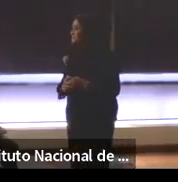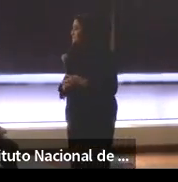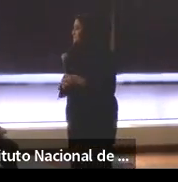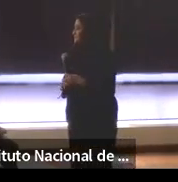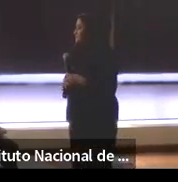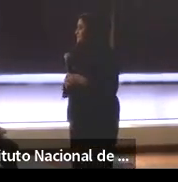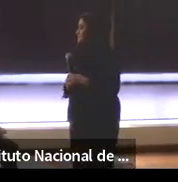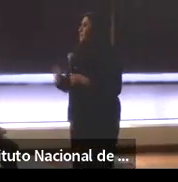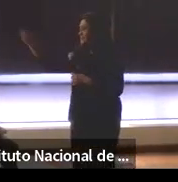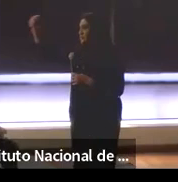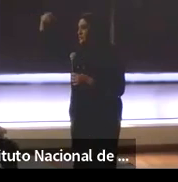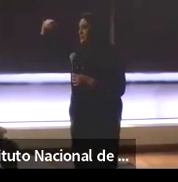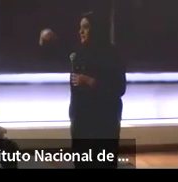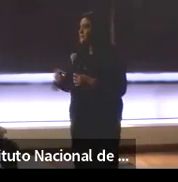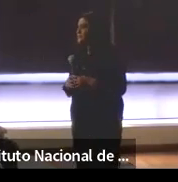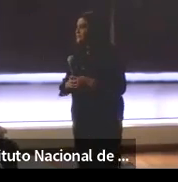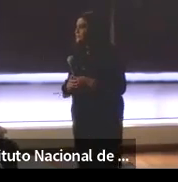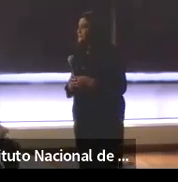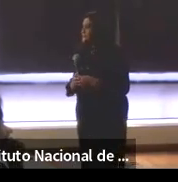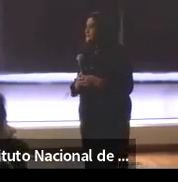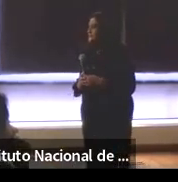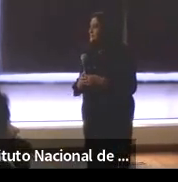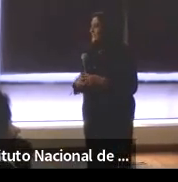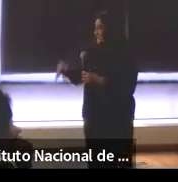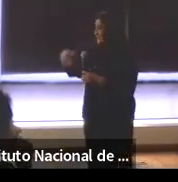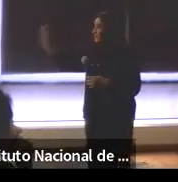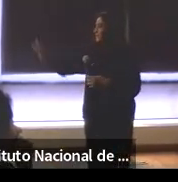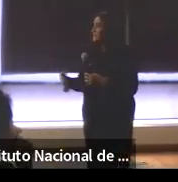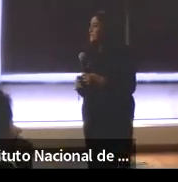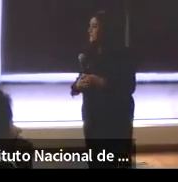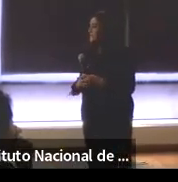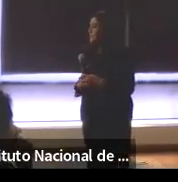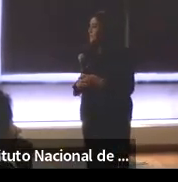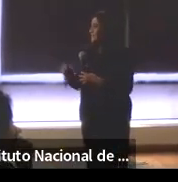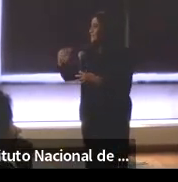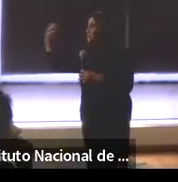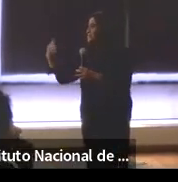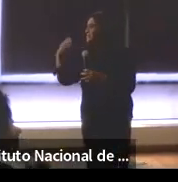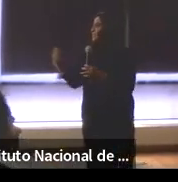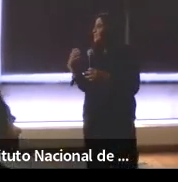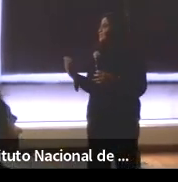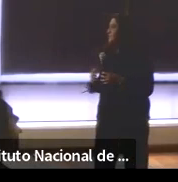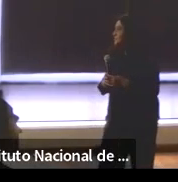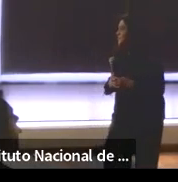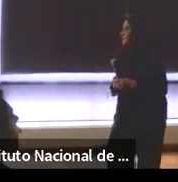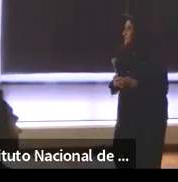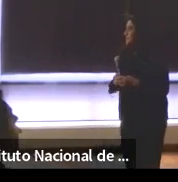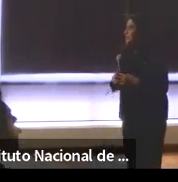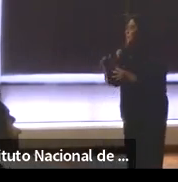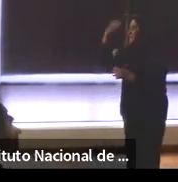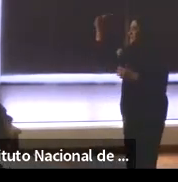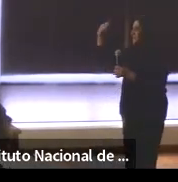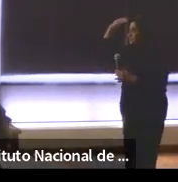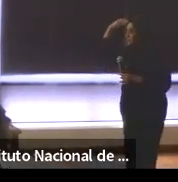igual porque eso sí tiene que ver contigo tiene que ver con la interpretación con las historias que te cuentas todos los días